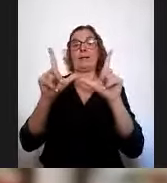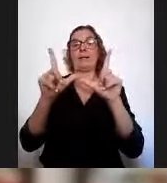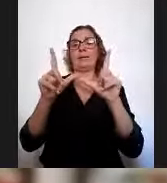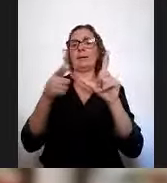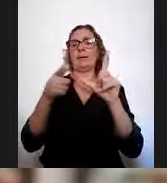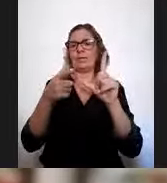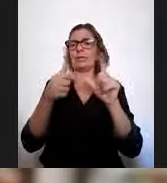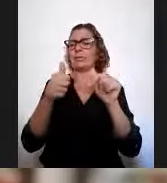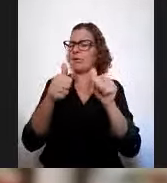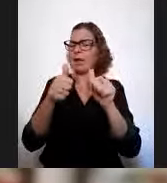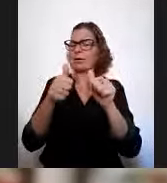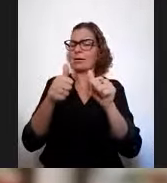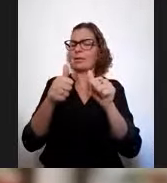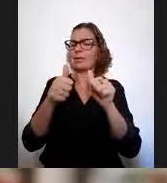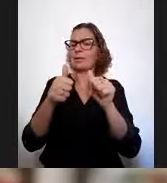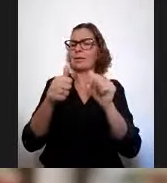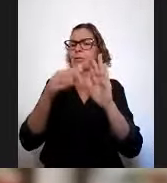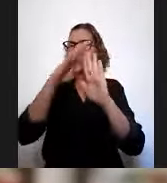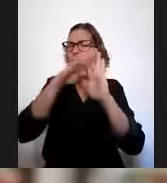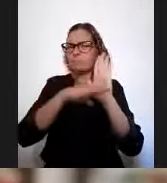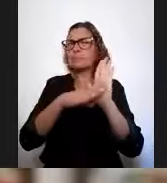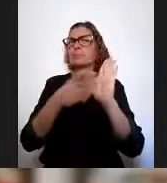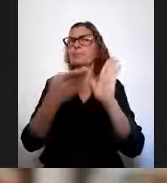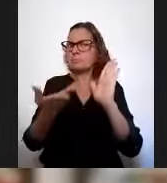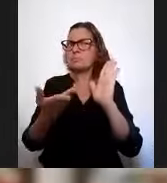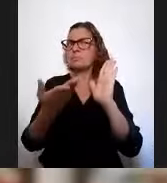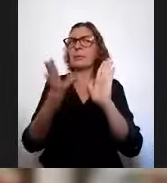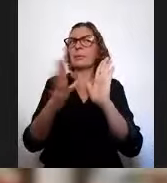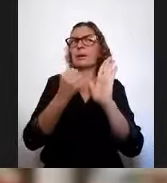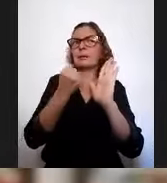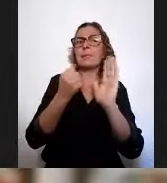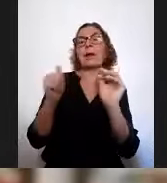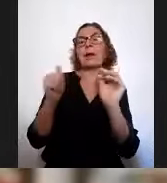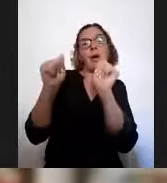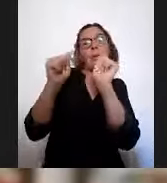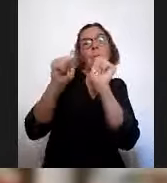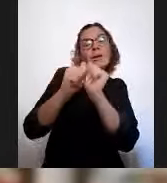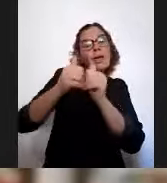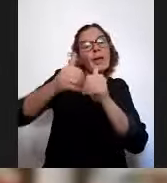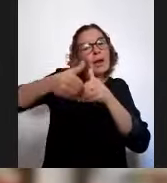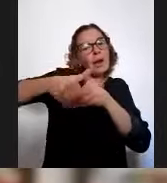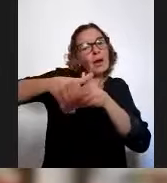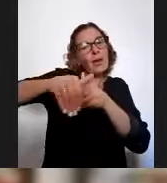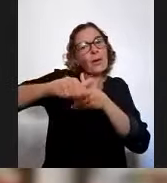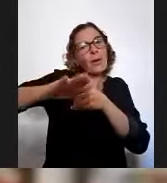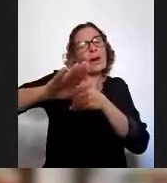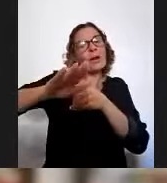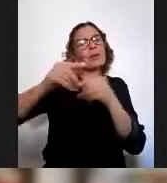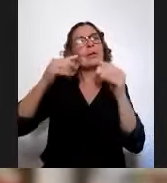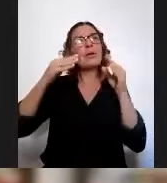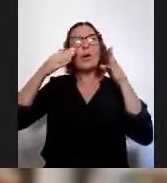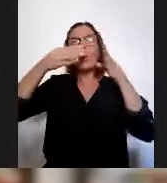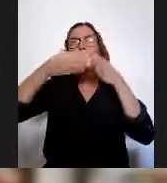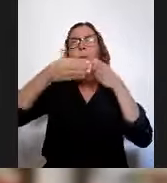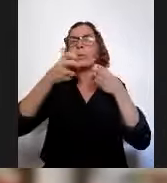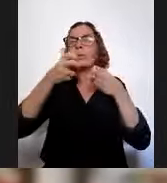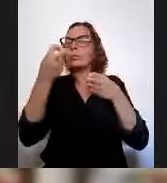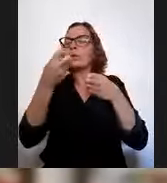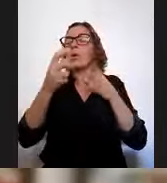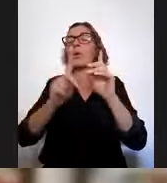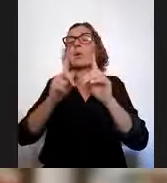suficientes? ¿Van a alcanzar? ¿Me van a acompañar a lo largo de este desafío? ¿O es algo que se me